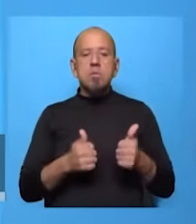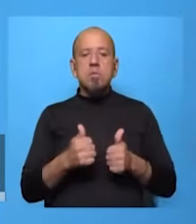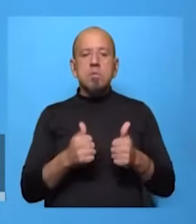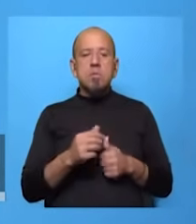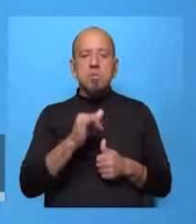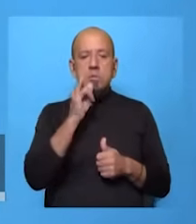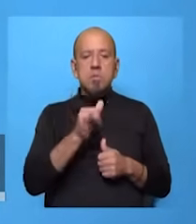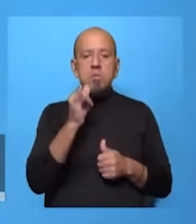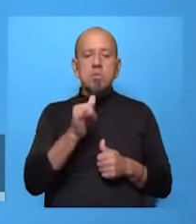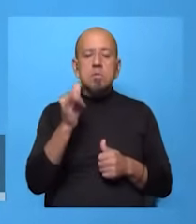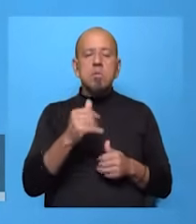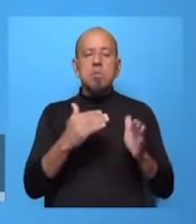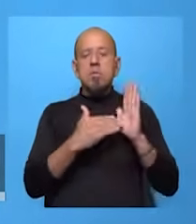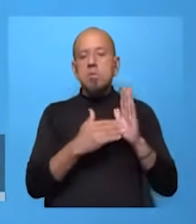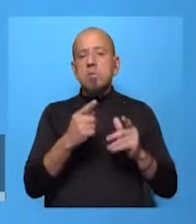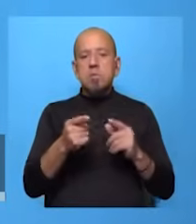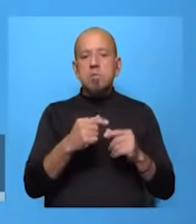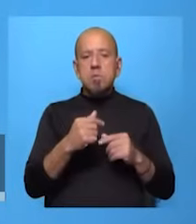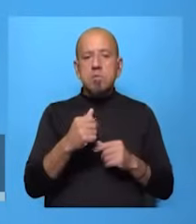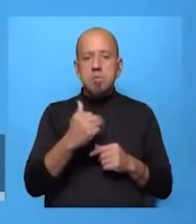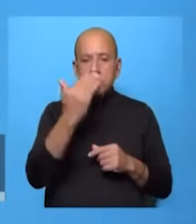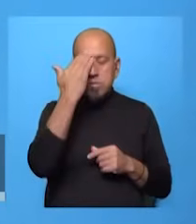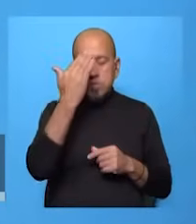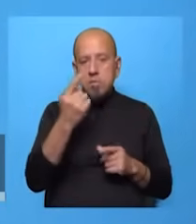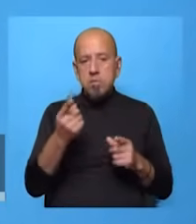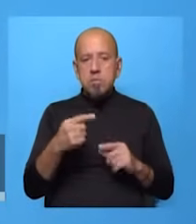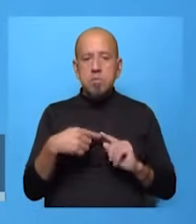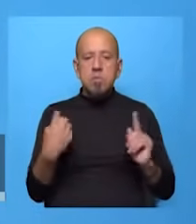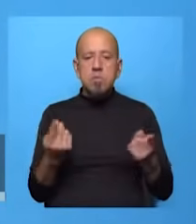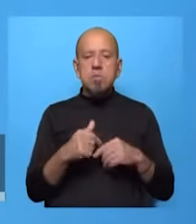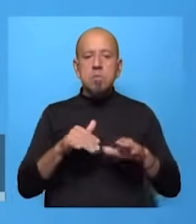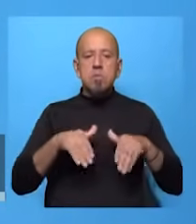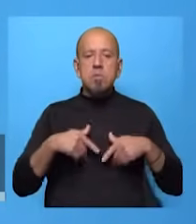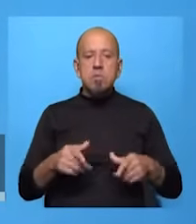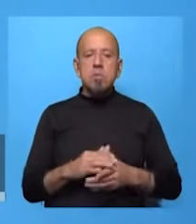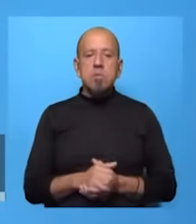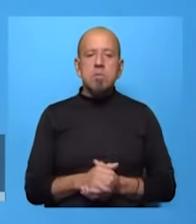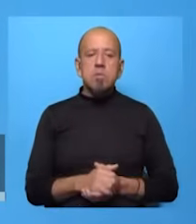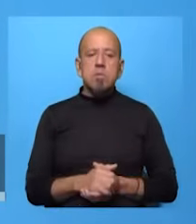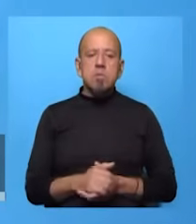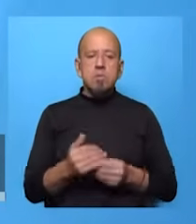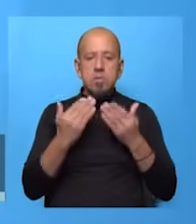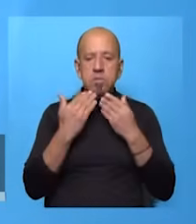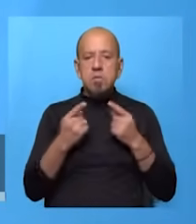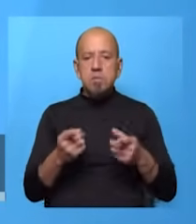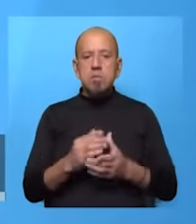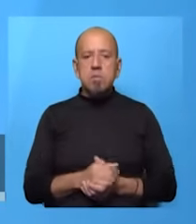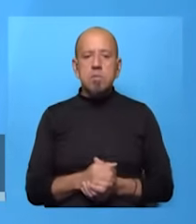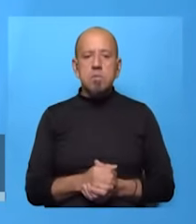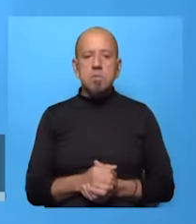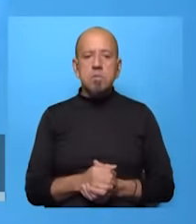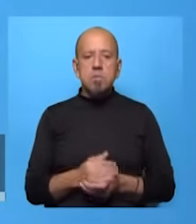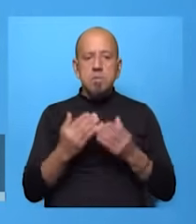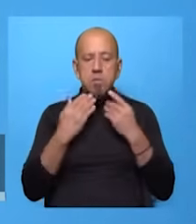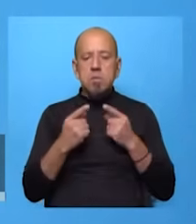grandes referentes del frente amplio pero que son todos patrimonios de todos los compañeros Y de todos los sectores Te agradezco mucho tu visita esta noche aquí al lado de Eh no muchas